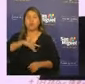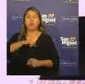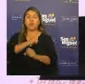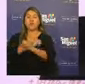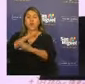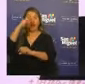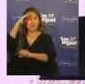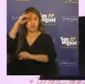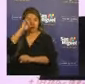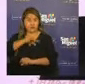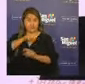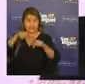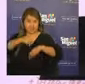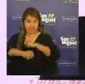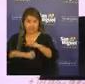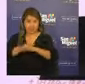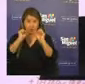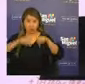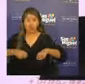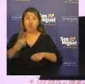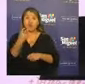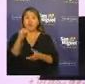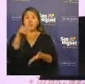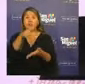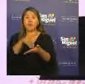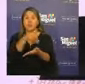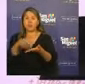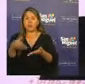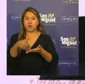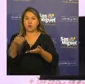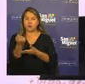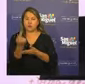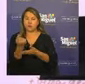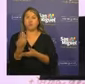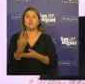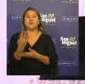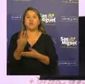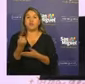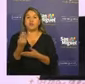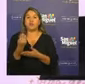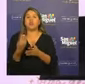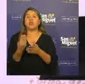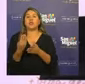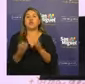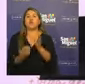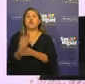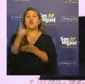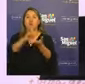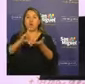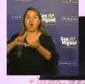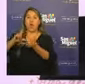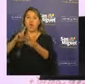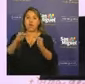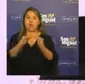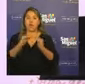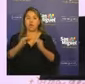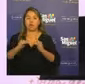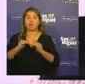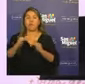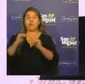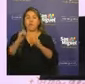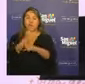este año le hemos aprobado 20.000 millones de pesos. 14 nuevos retenes, 36 nuevas